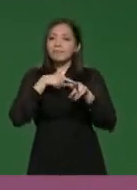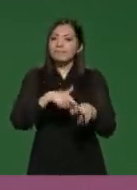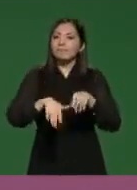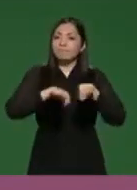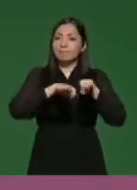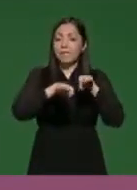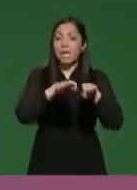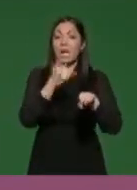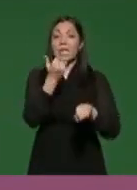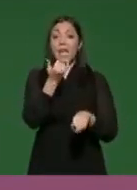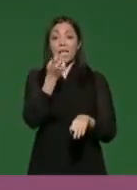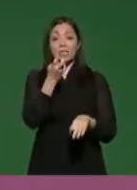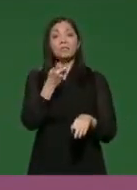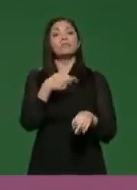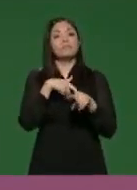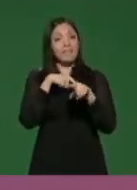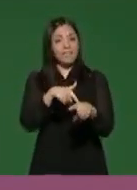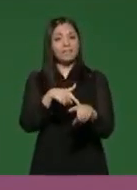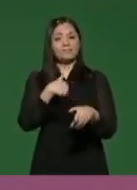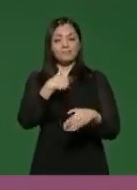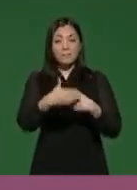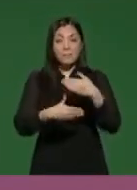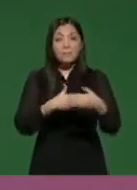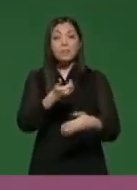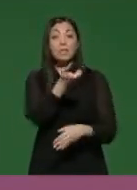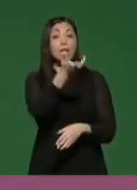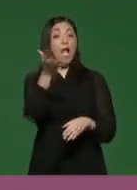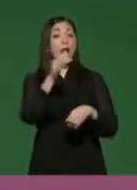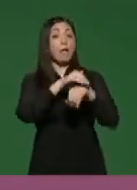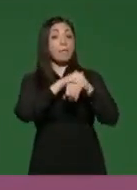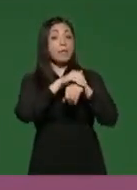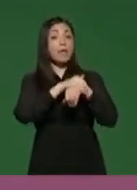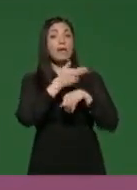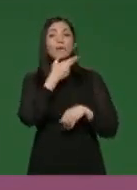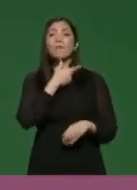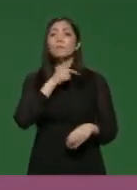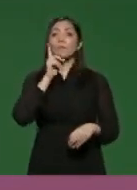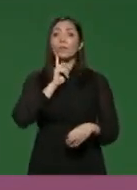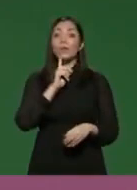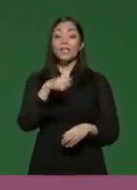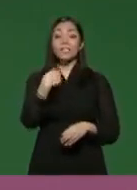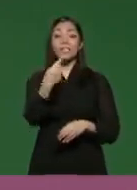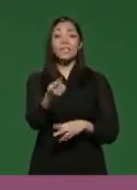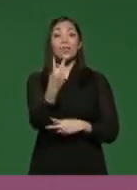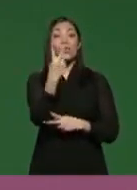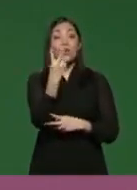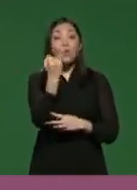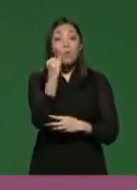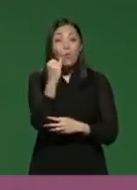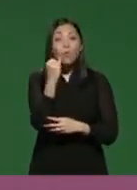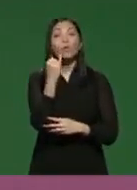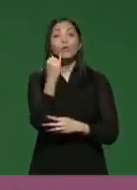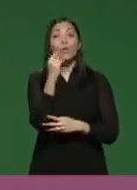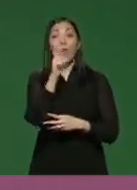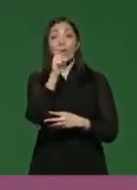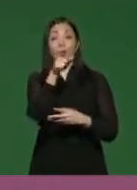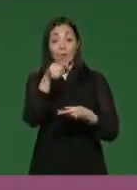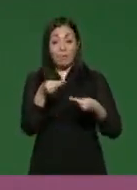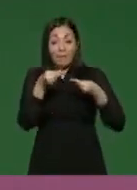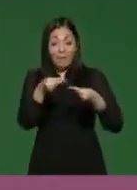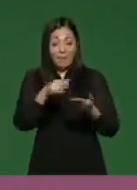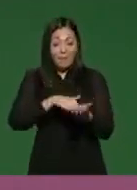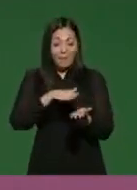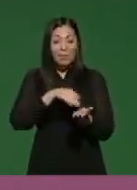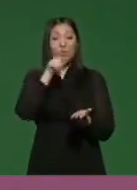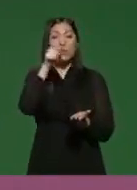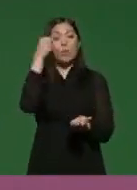construyendo porque vamos a ganar. Amigas y amigos, este 2 de junio cuando te entreguen tus boletas, piensa en el presente y en